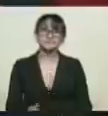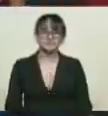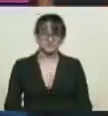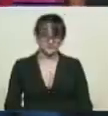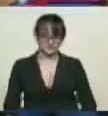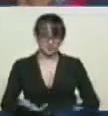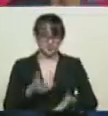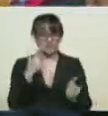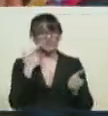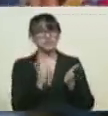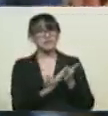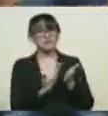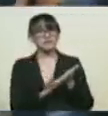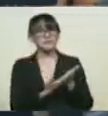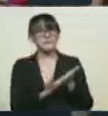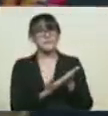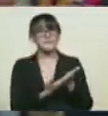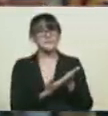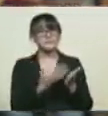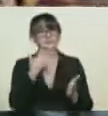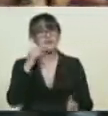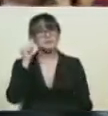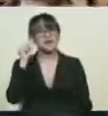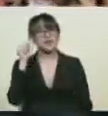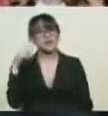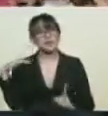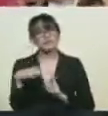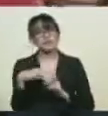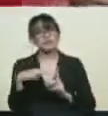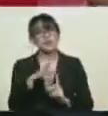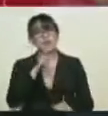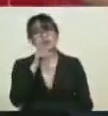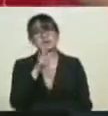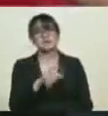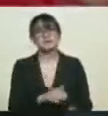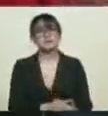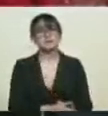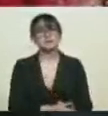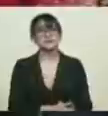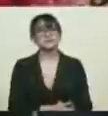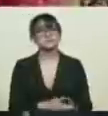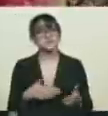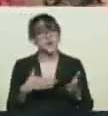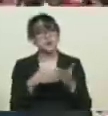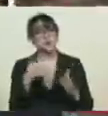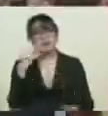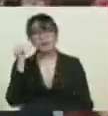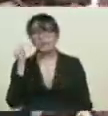Ustedes son testigos, ¿verdad? A Maduro le han tirado con todo y no han podido con Maduro.